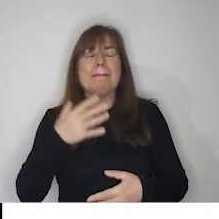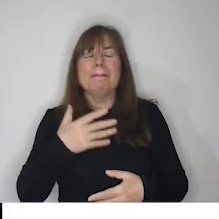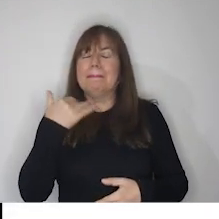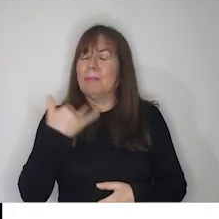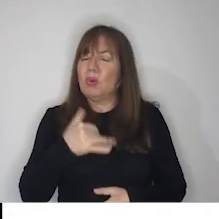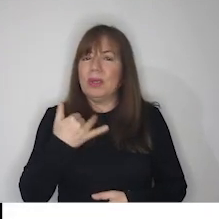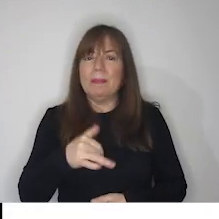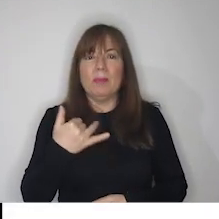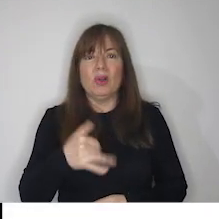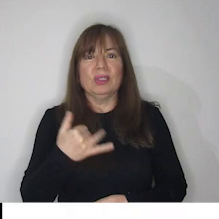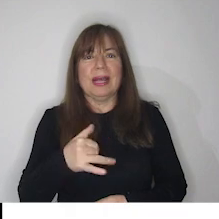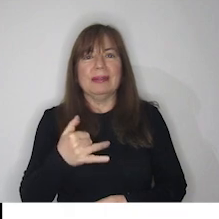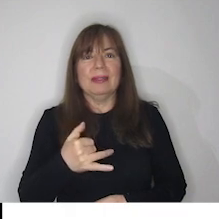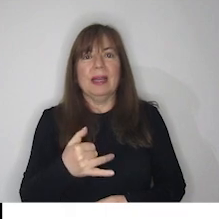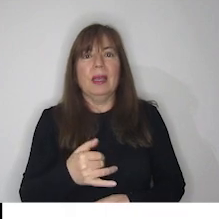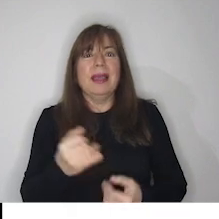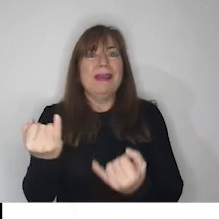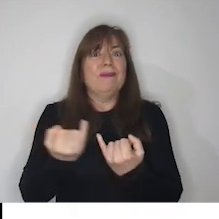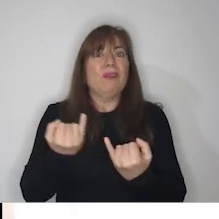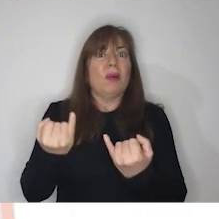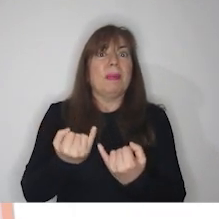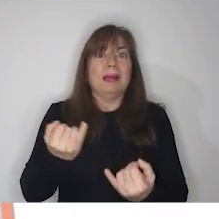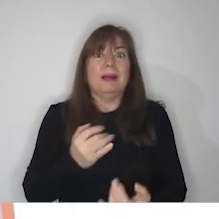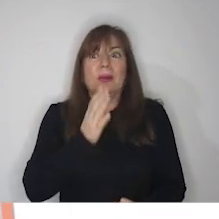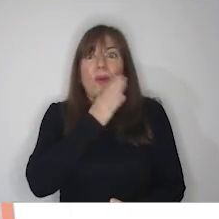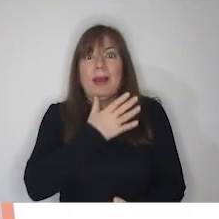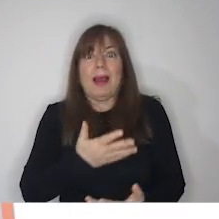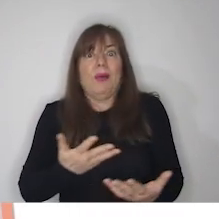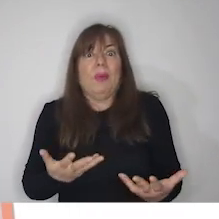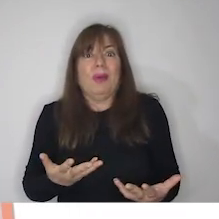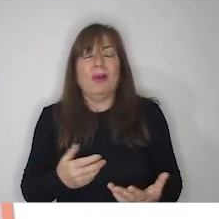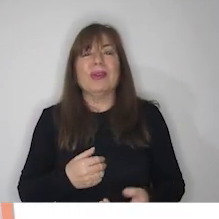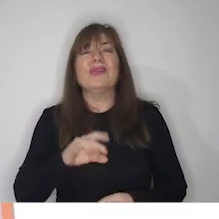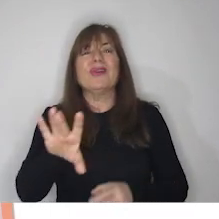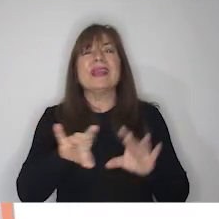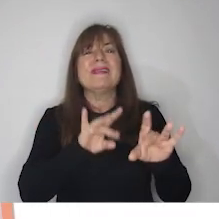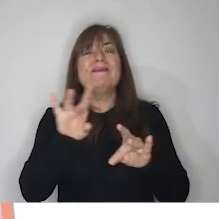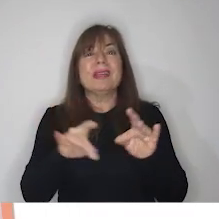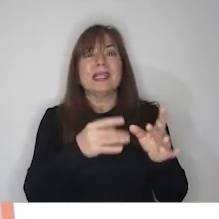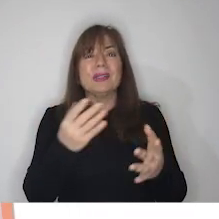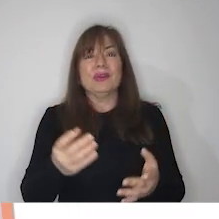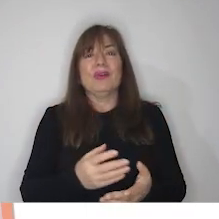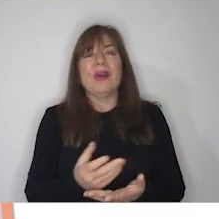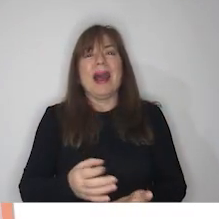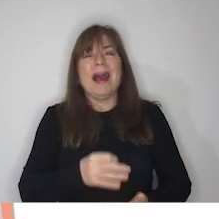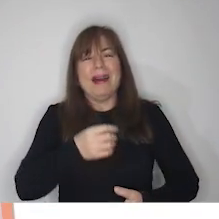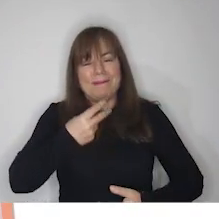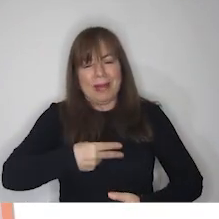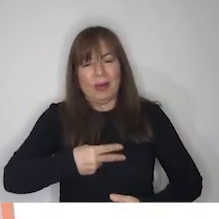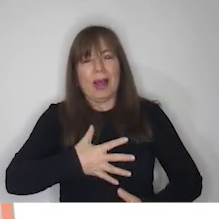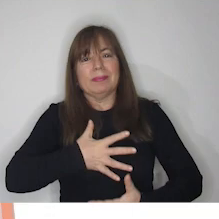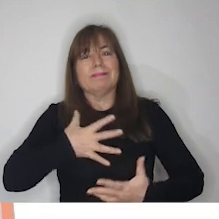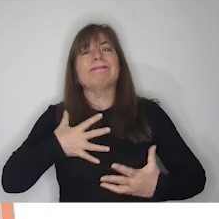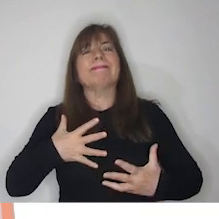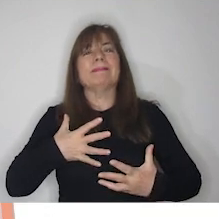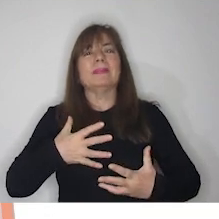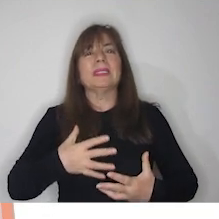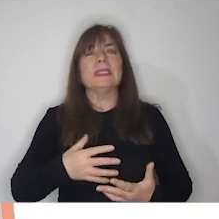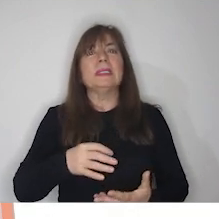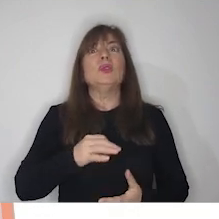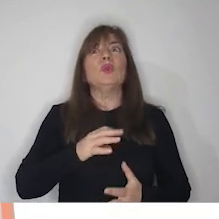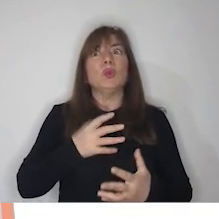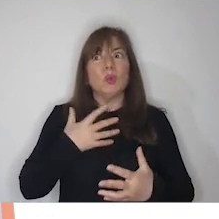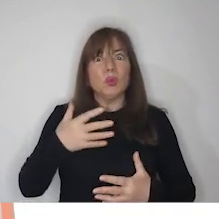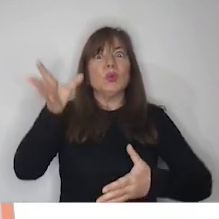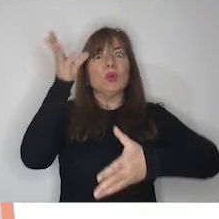no tengas mucha información al respecto, así que te invito a enriquecerte de información sobre tus partes íntimas de la forma más confiable